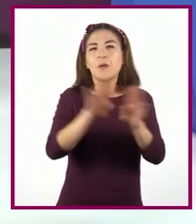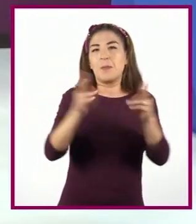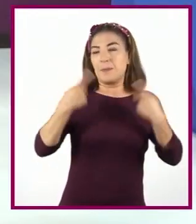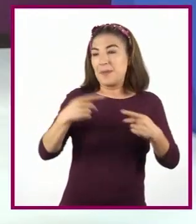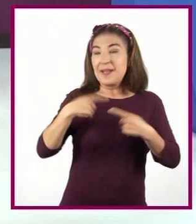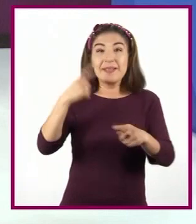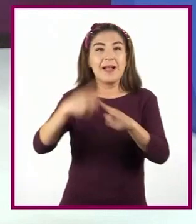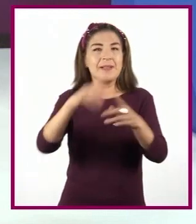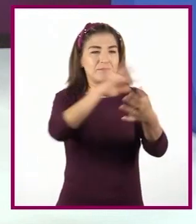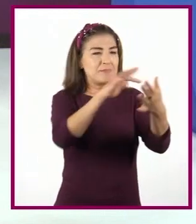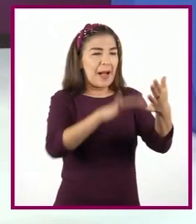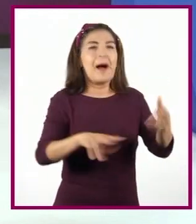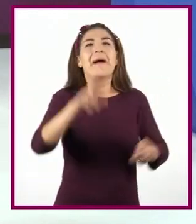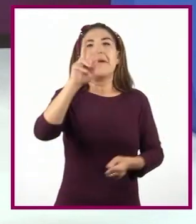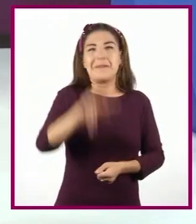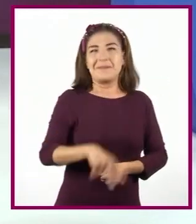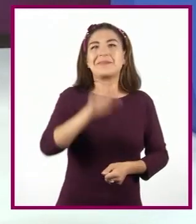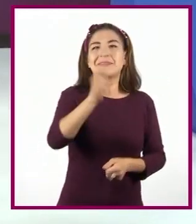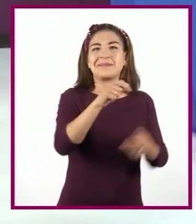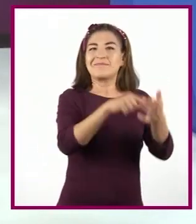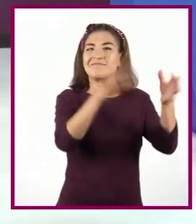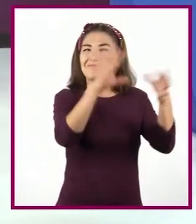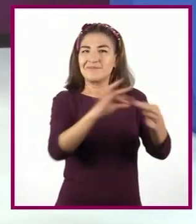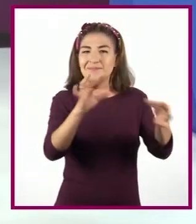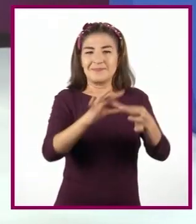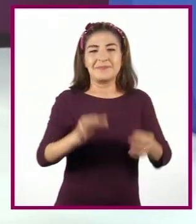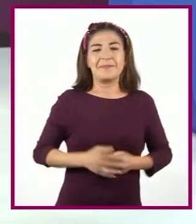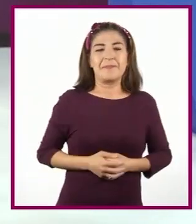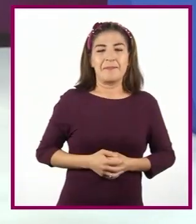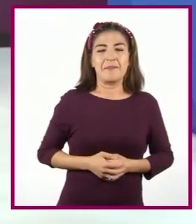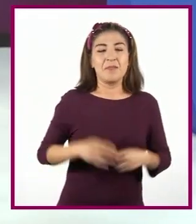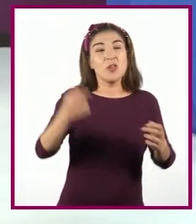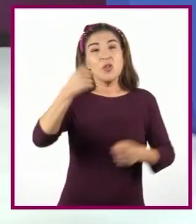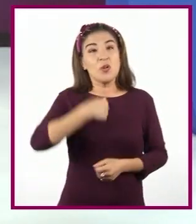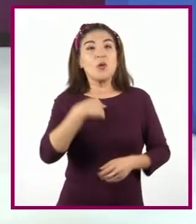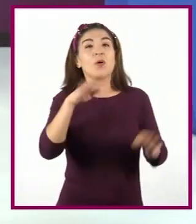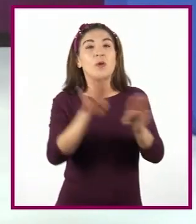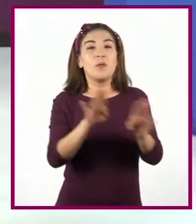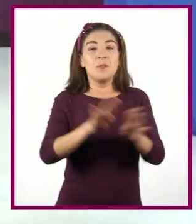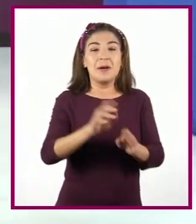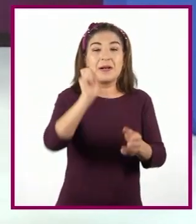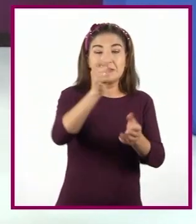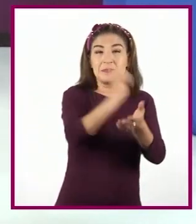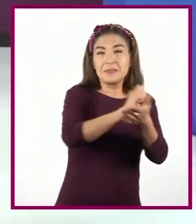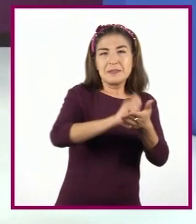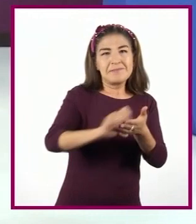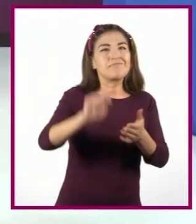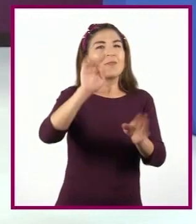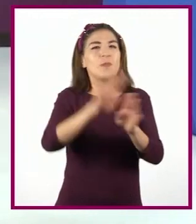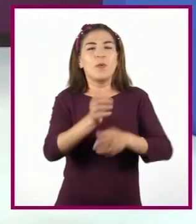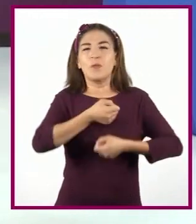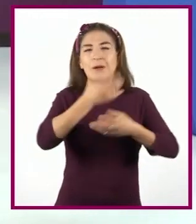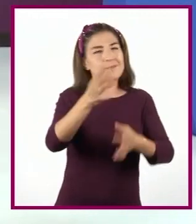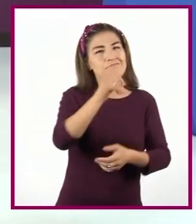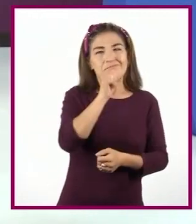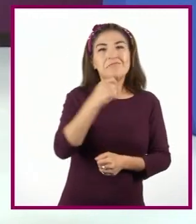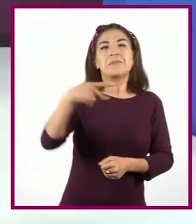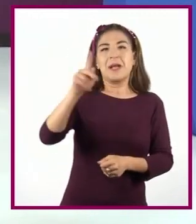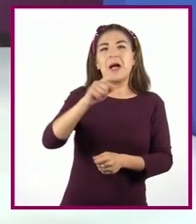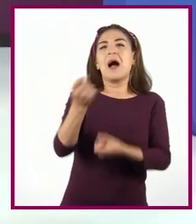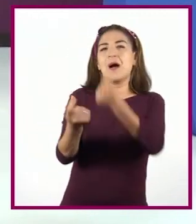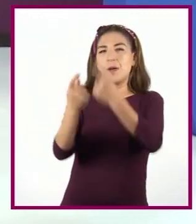identifique con lo que dice el narrador o los personajes. Bueno, yo no he escrito ningún cuento todavía, pero he visto cómo lo hacen